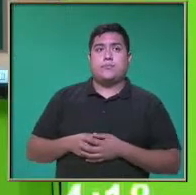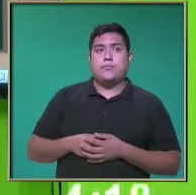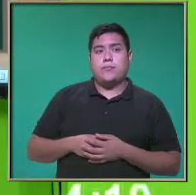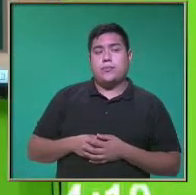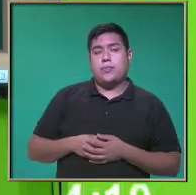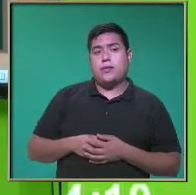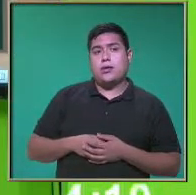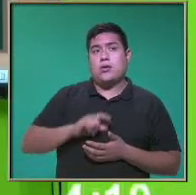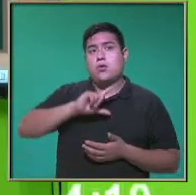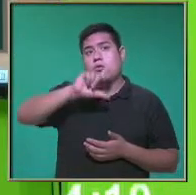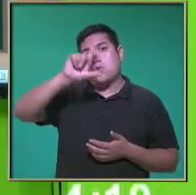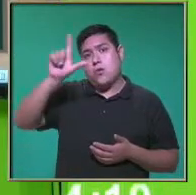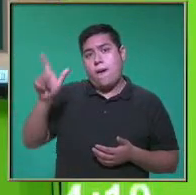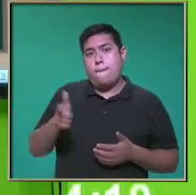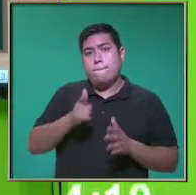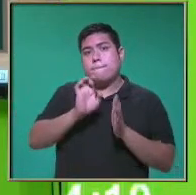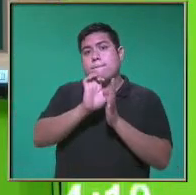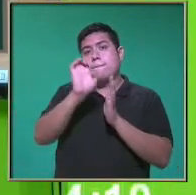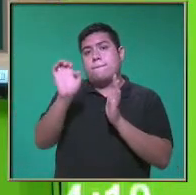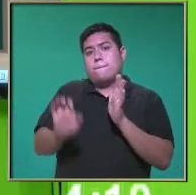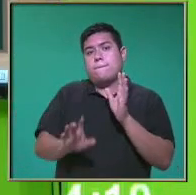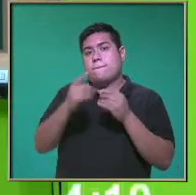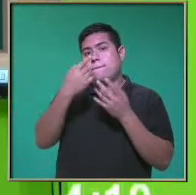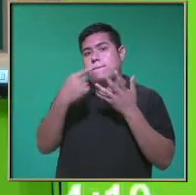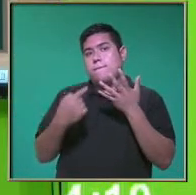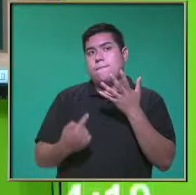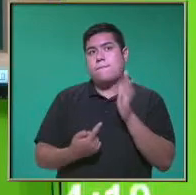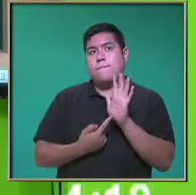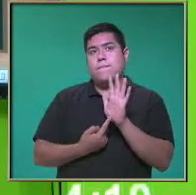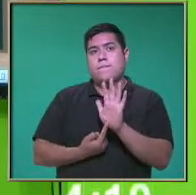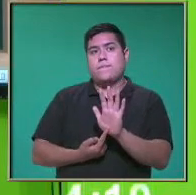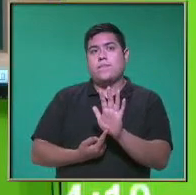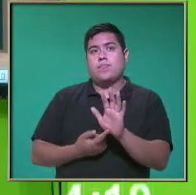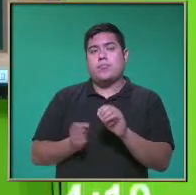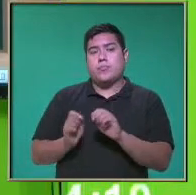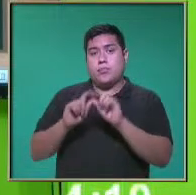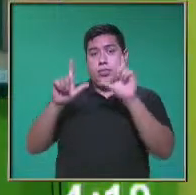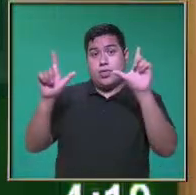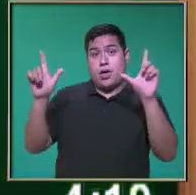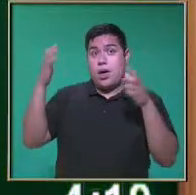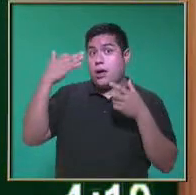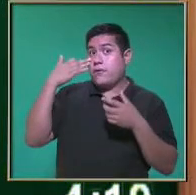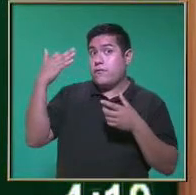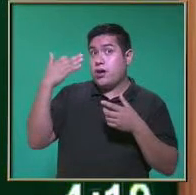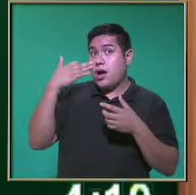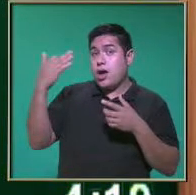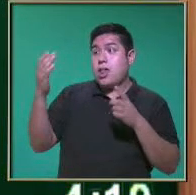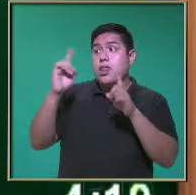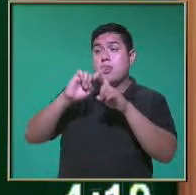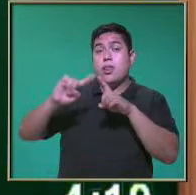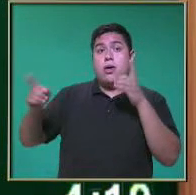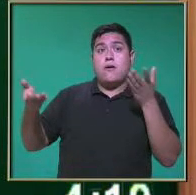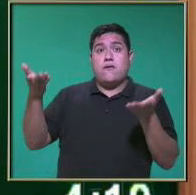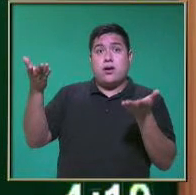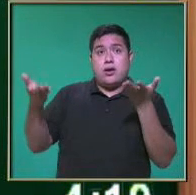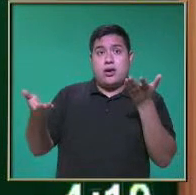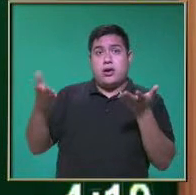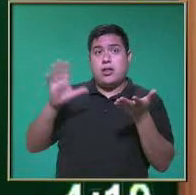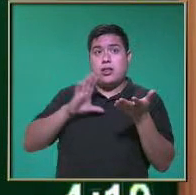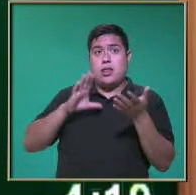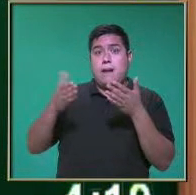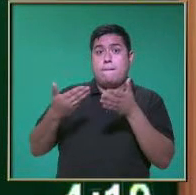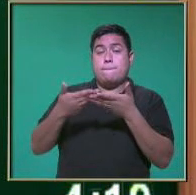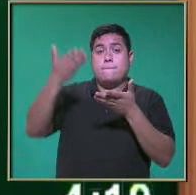Then, we have some examples. Aquí tenemos algunos ejemplos. Fíjate bien en pantalla. Puedes ver la diferencia entre el